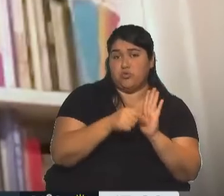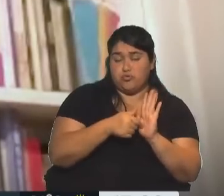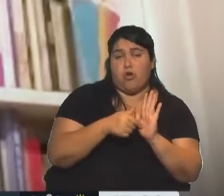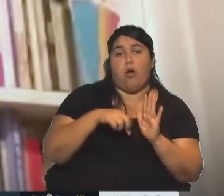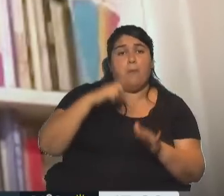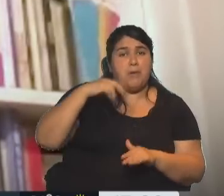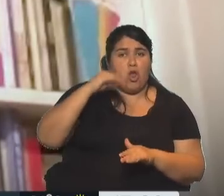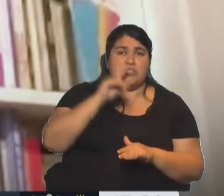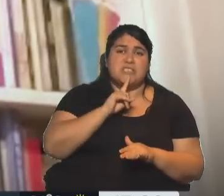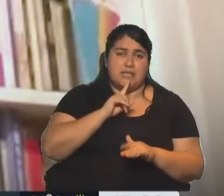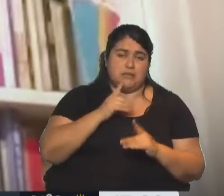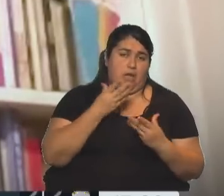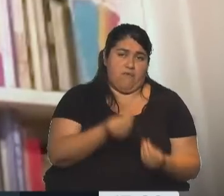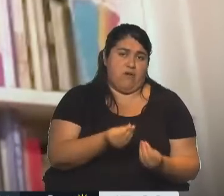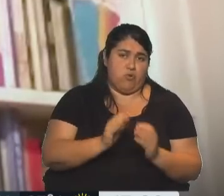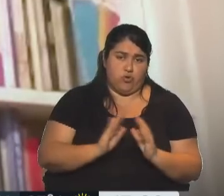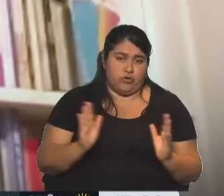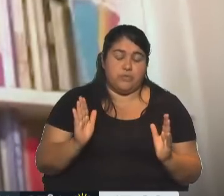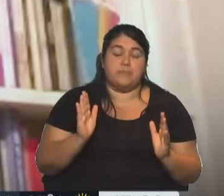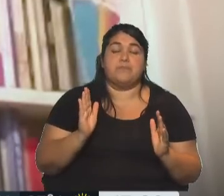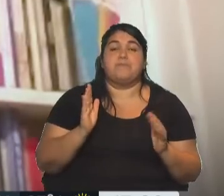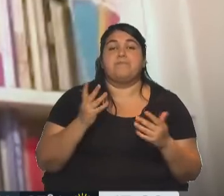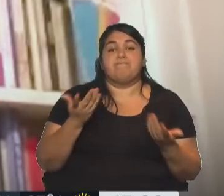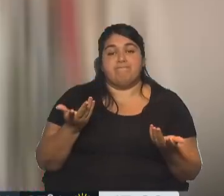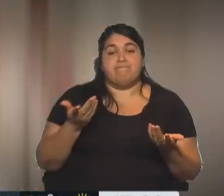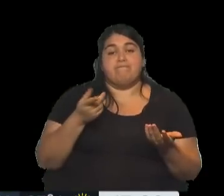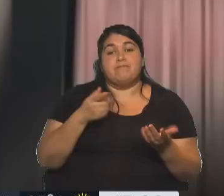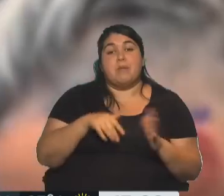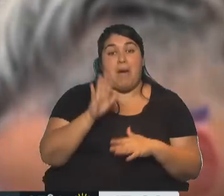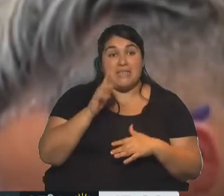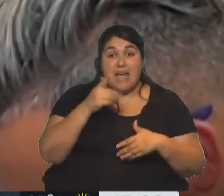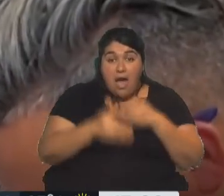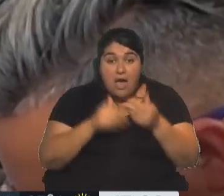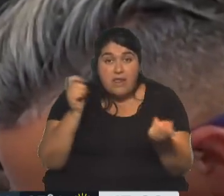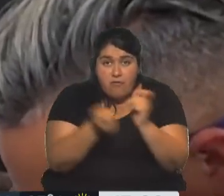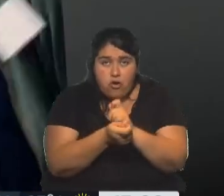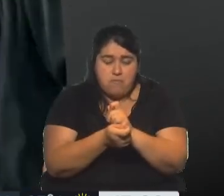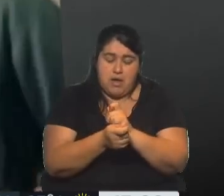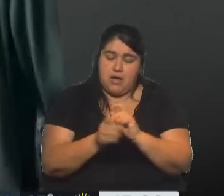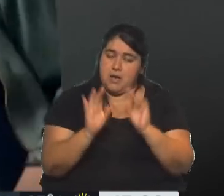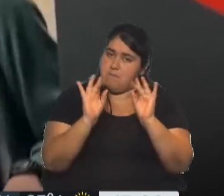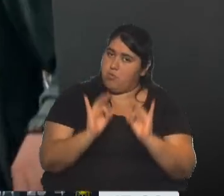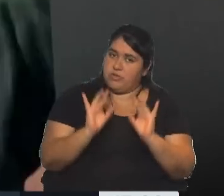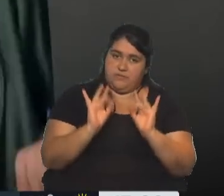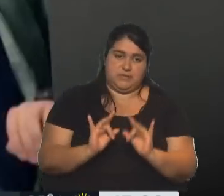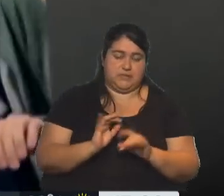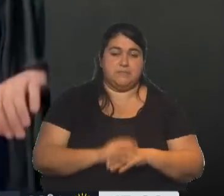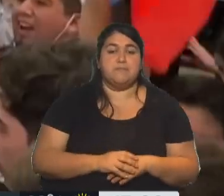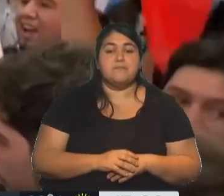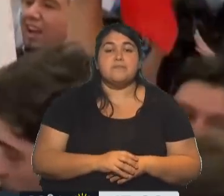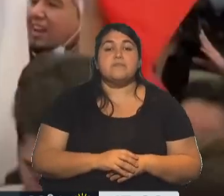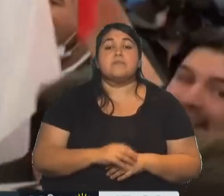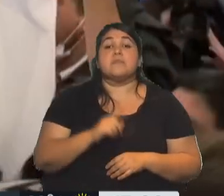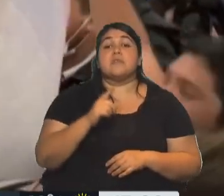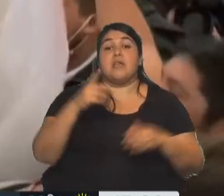nueva propuesta constitucional, y eso, por cierto, que hace muy complejo avanzar en las reformas. Si se toma en cuenta que la fuerza de